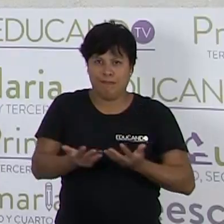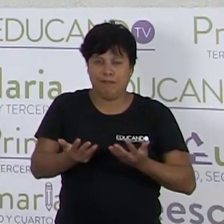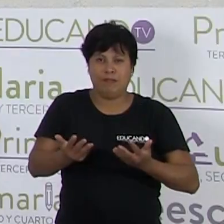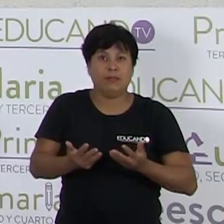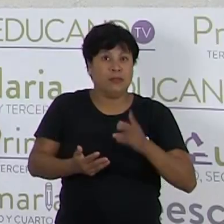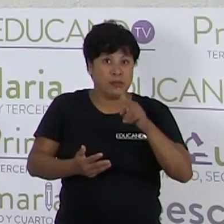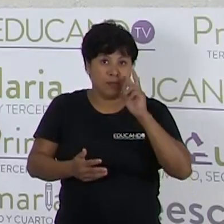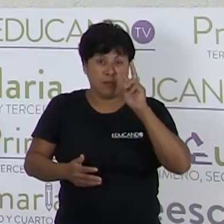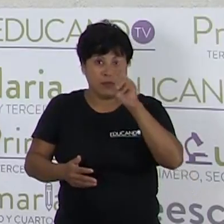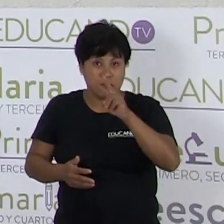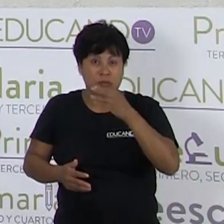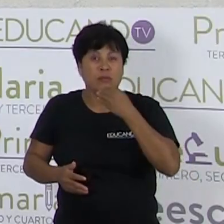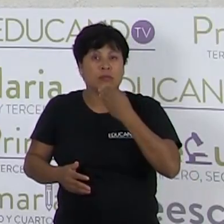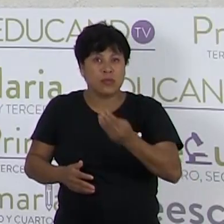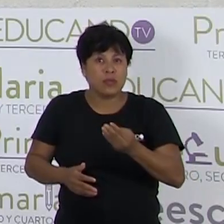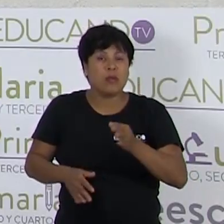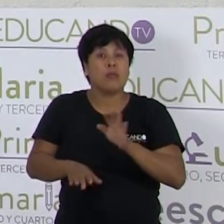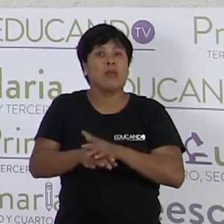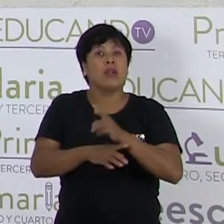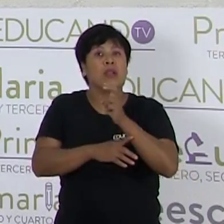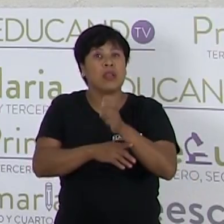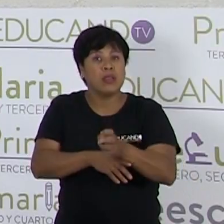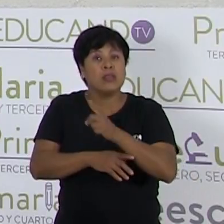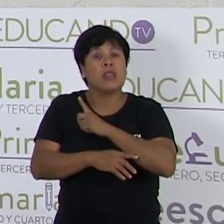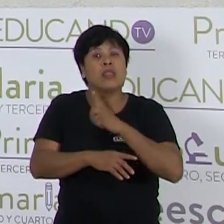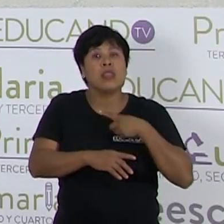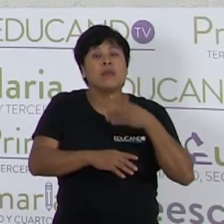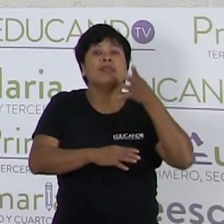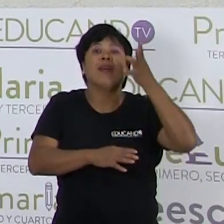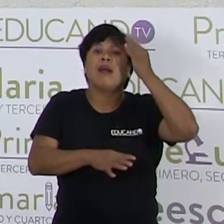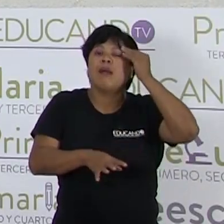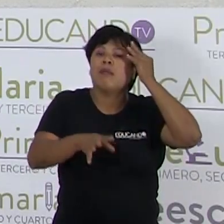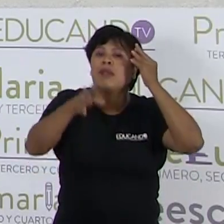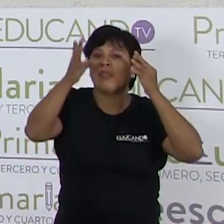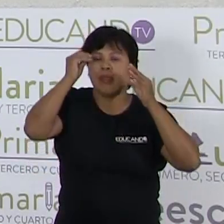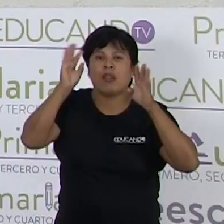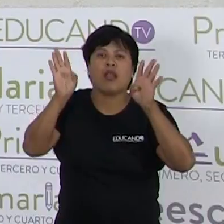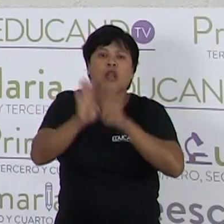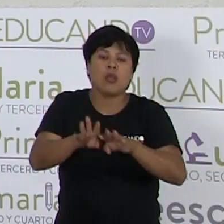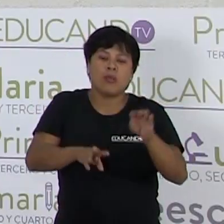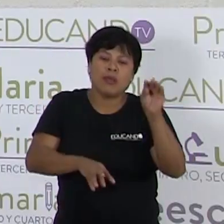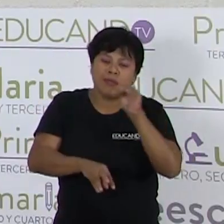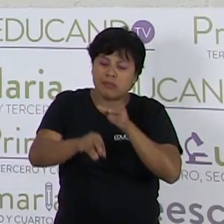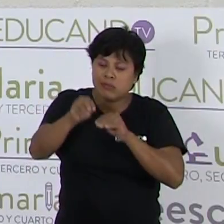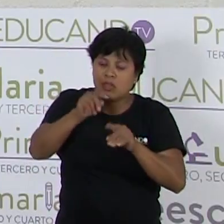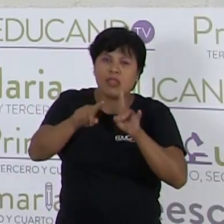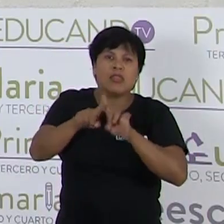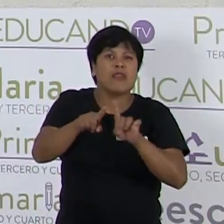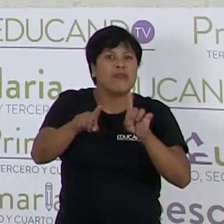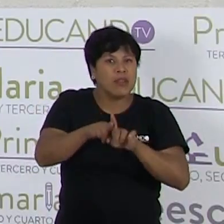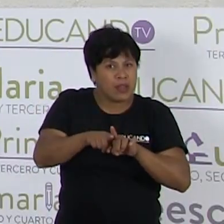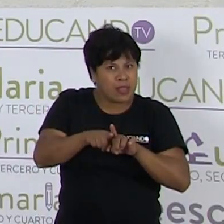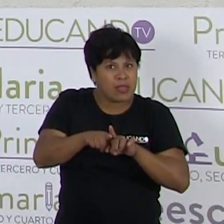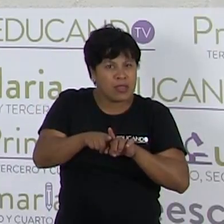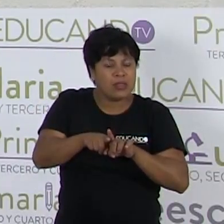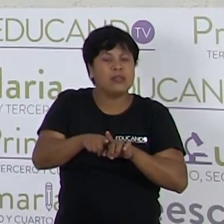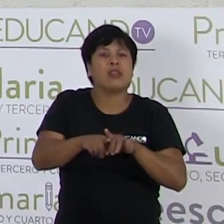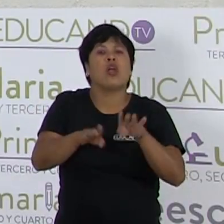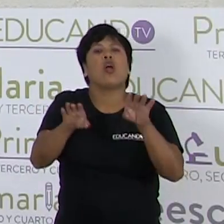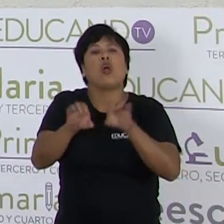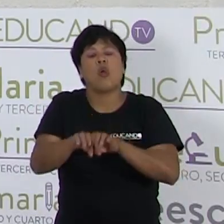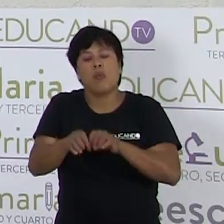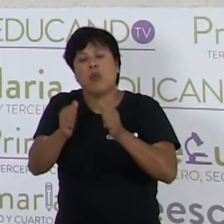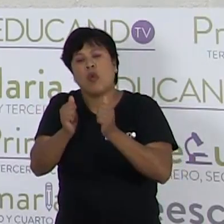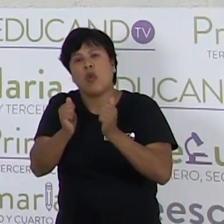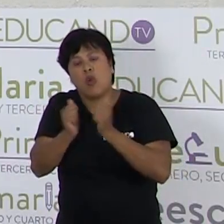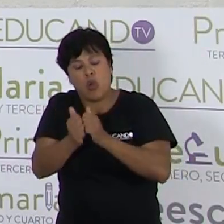Observa bien, porque también es algo que tienes que aprender a formar diferentes figuras con